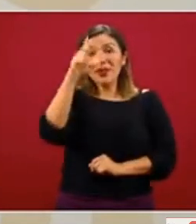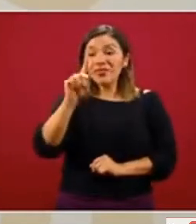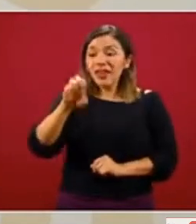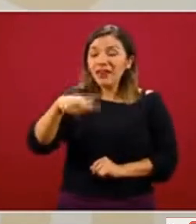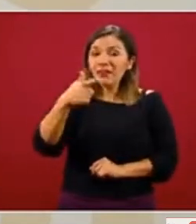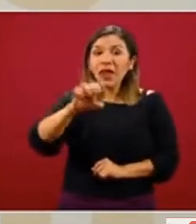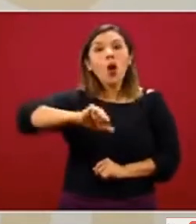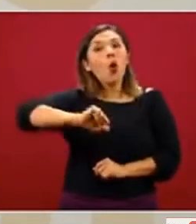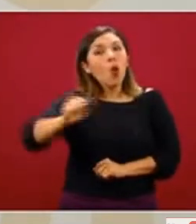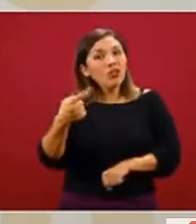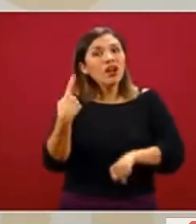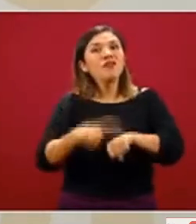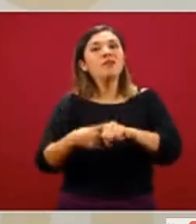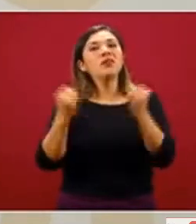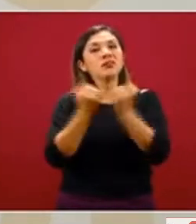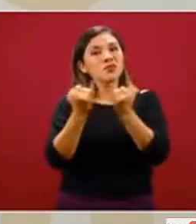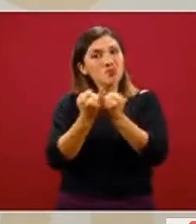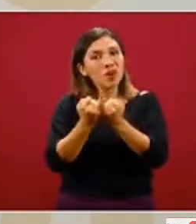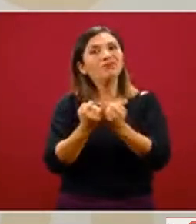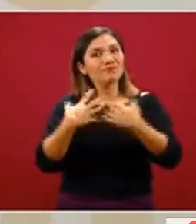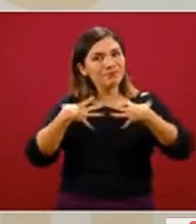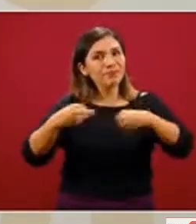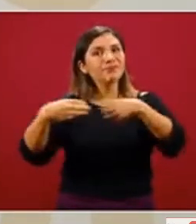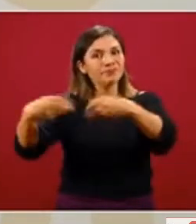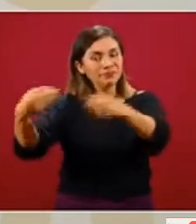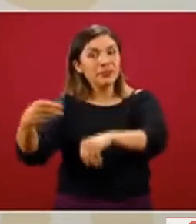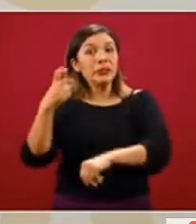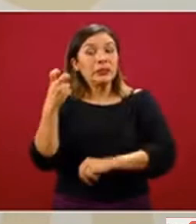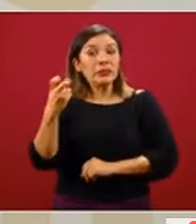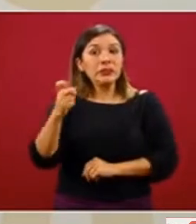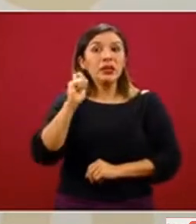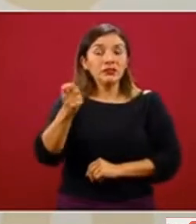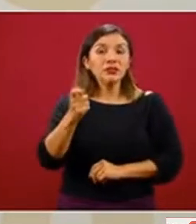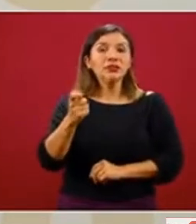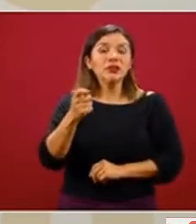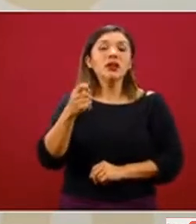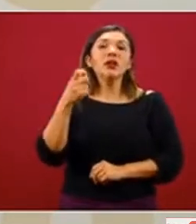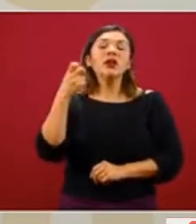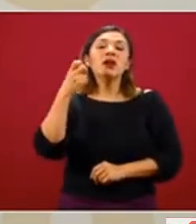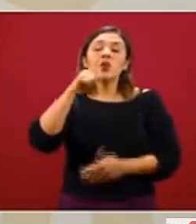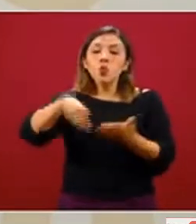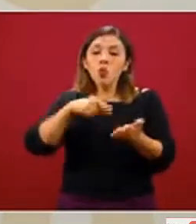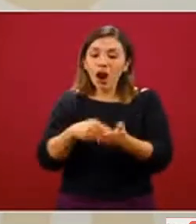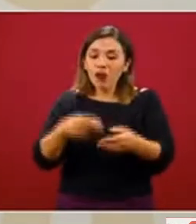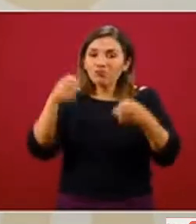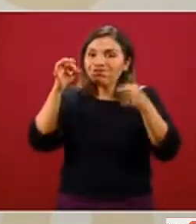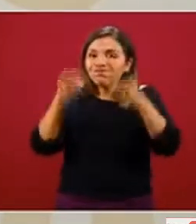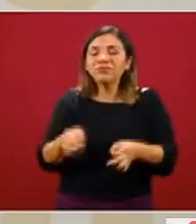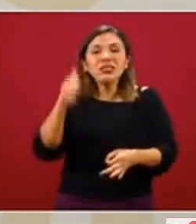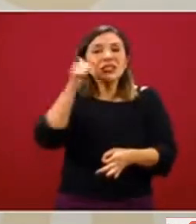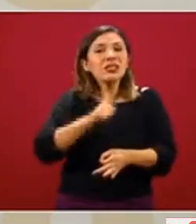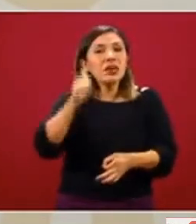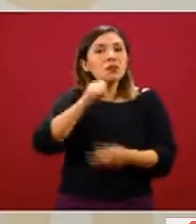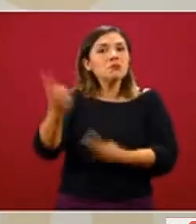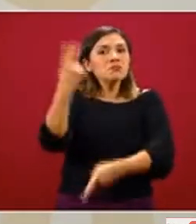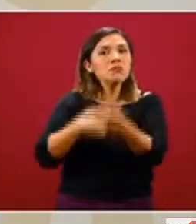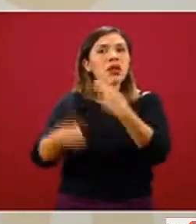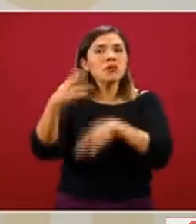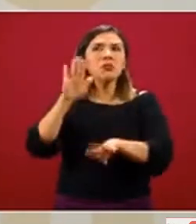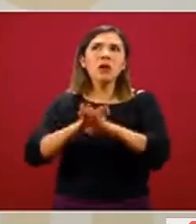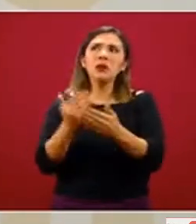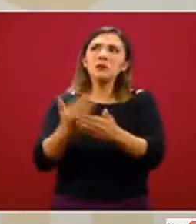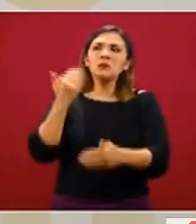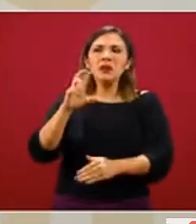otra enfermedad de interés epidemiológico, es una enfermedad endémico-epidémica, endémico porque está siempre presente desde hace cerca